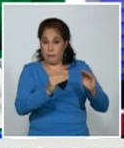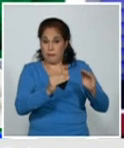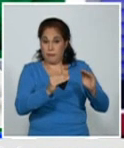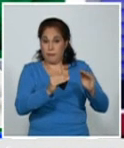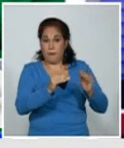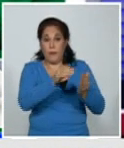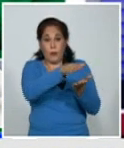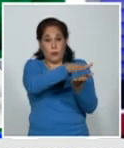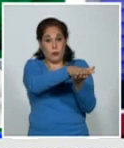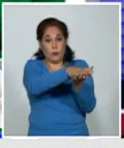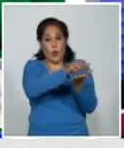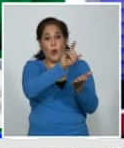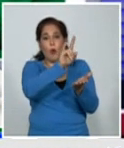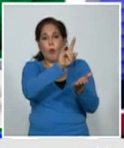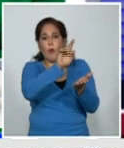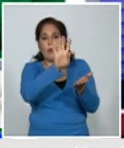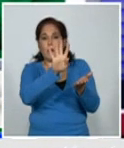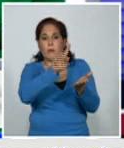el